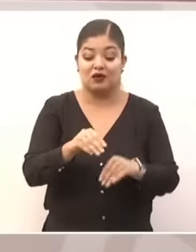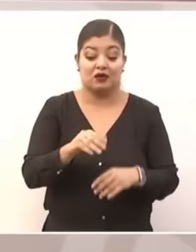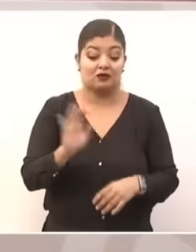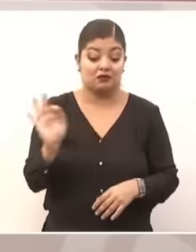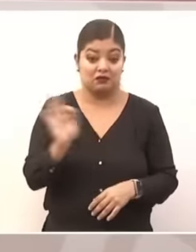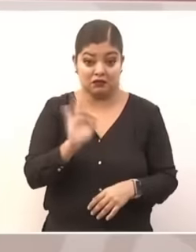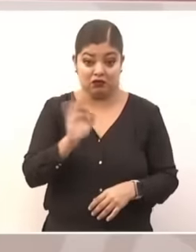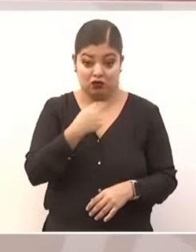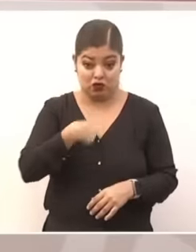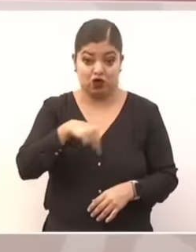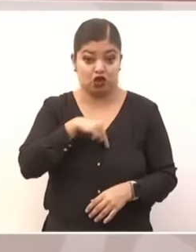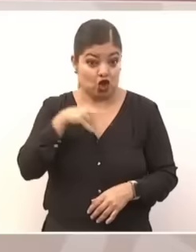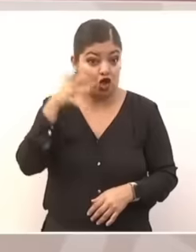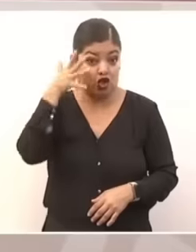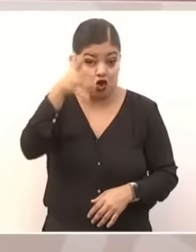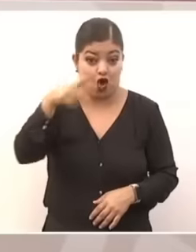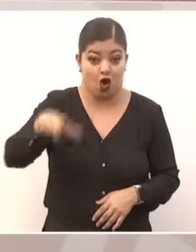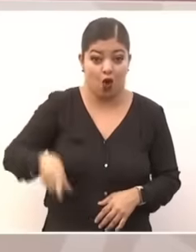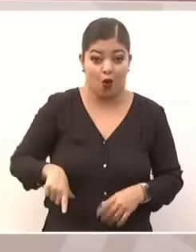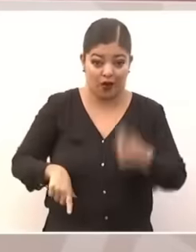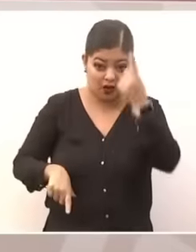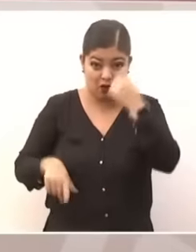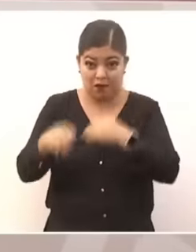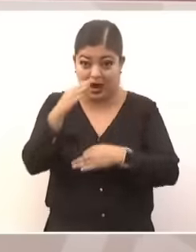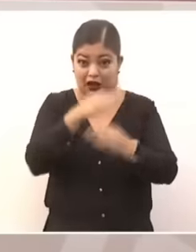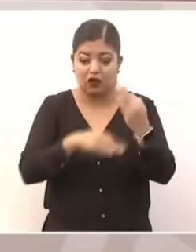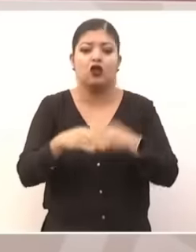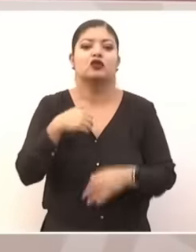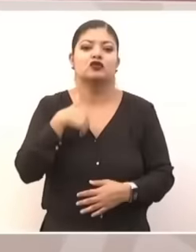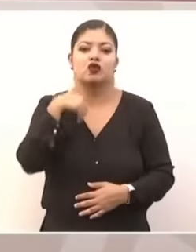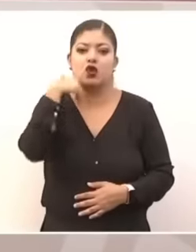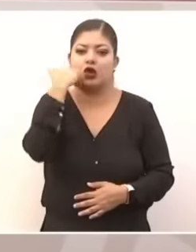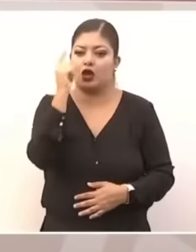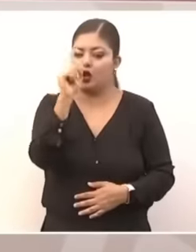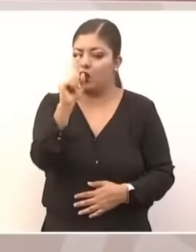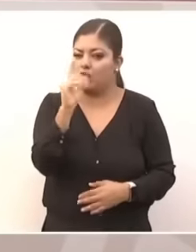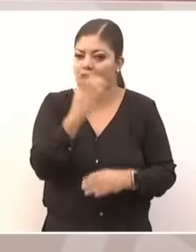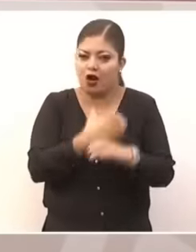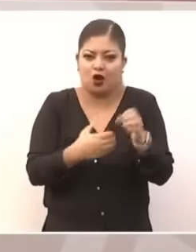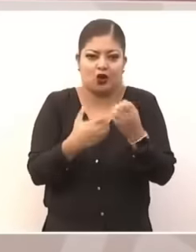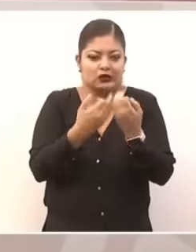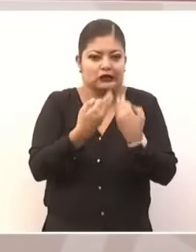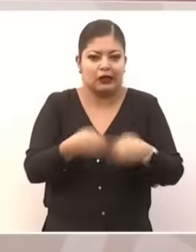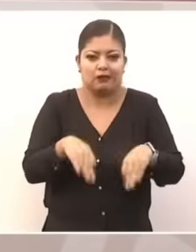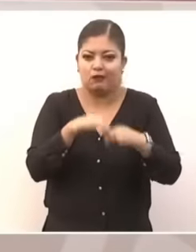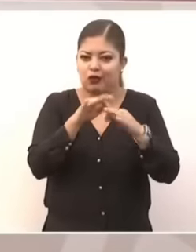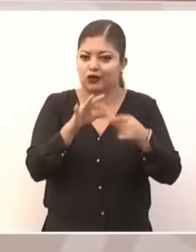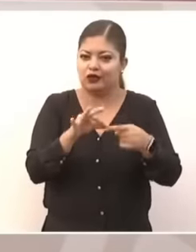vamos a gobernar para todos y para todas, tenemos un mandato popular.